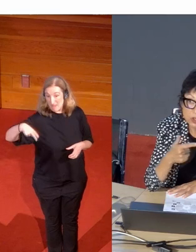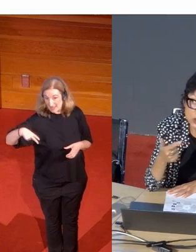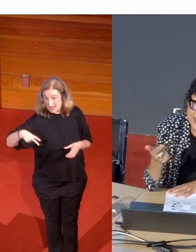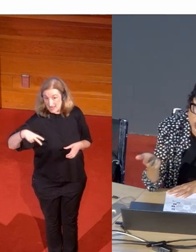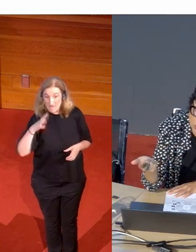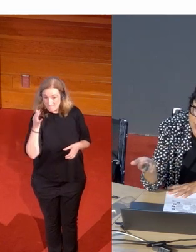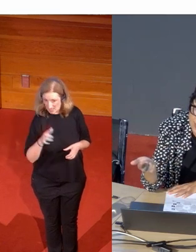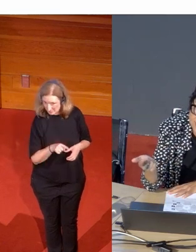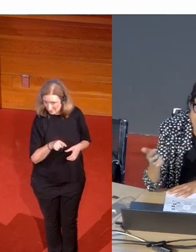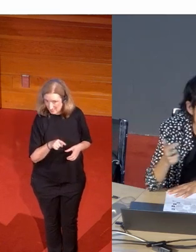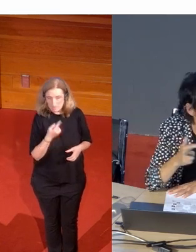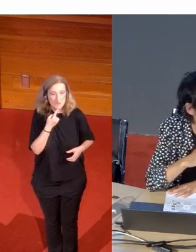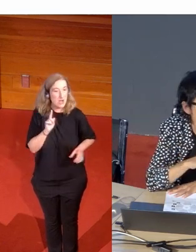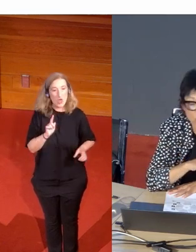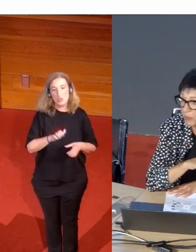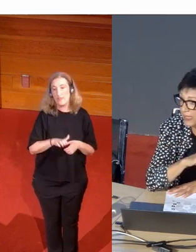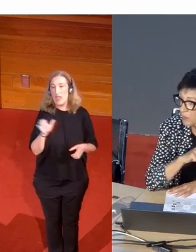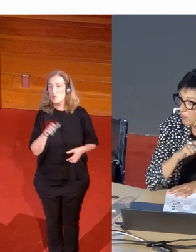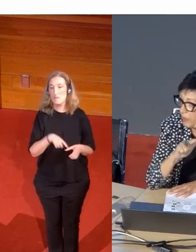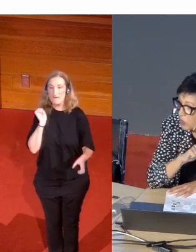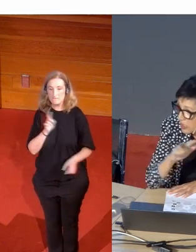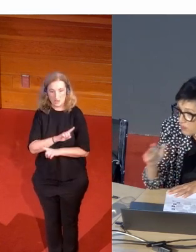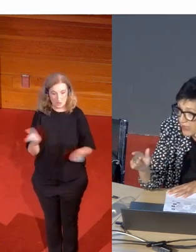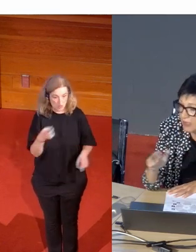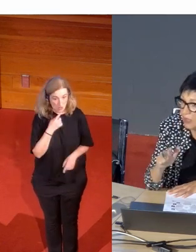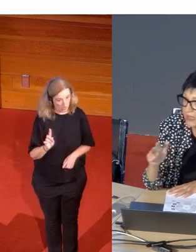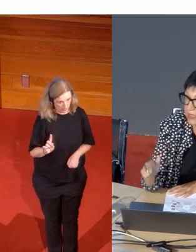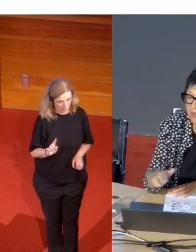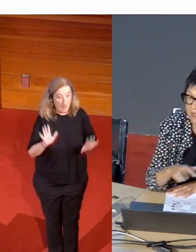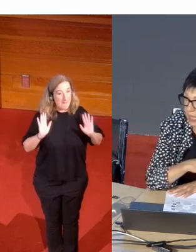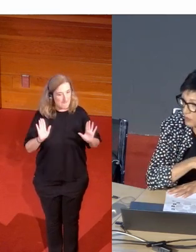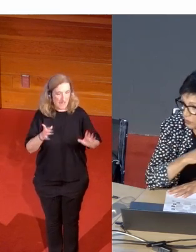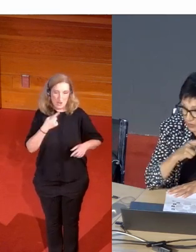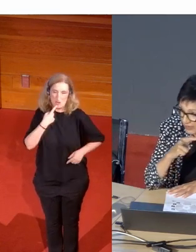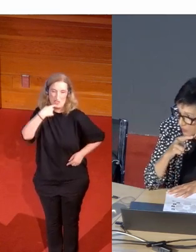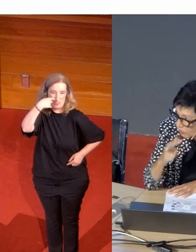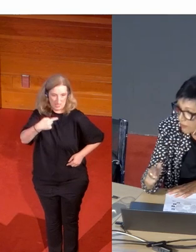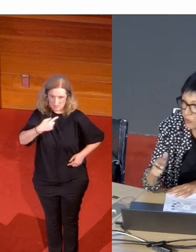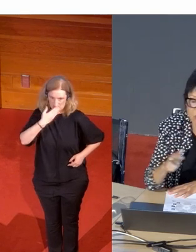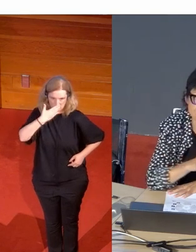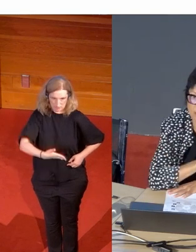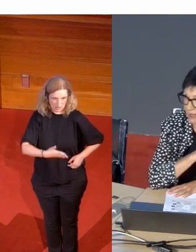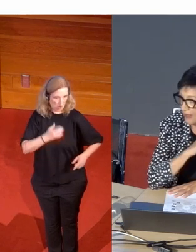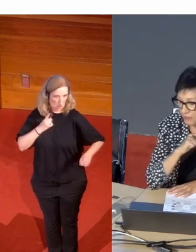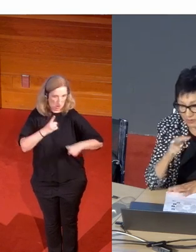que ya no pide salir de la Unión Europea pero sí pide abiertamente es absolutamente